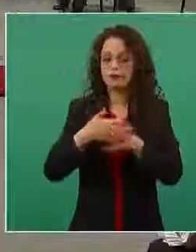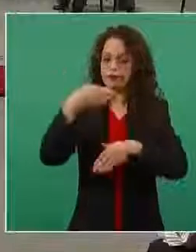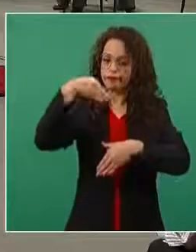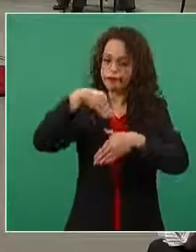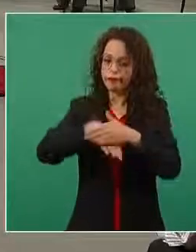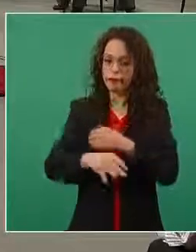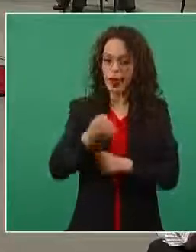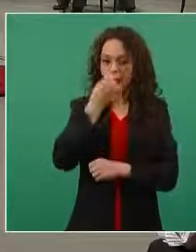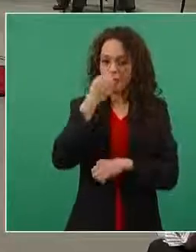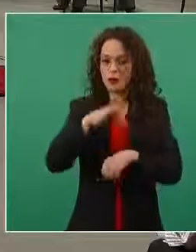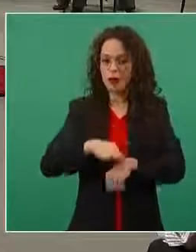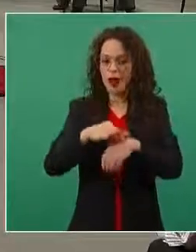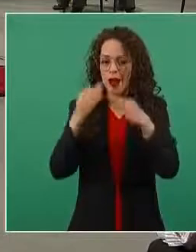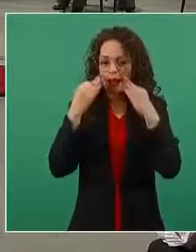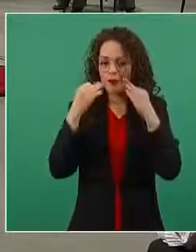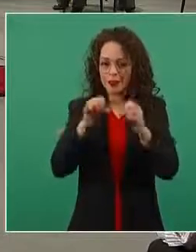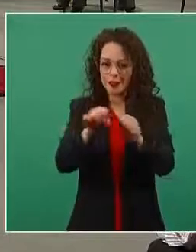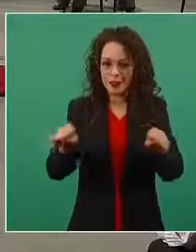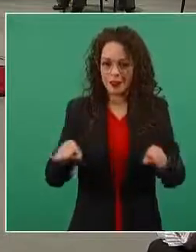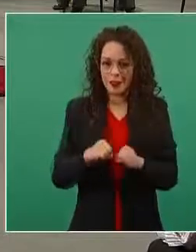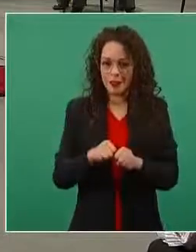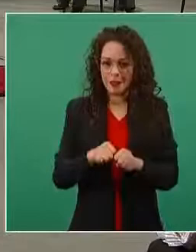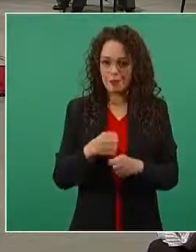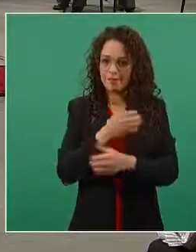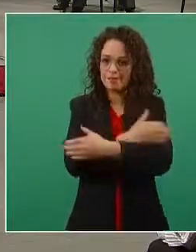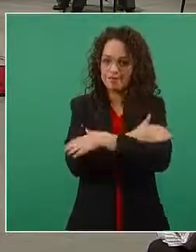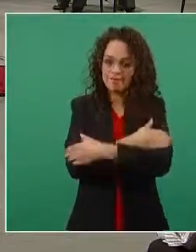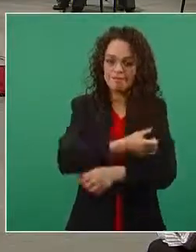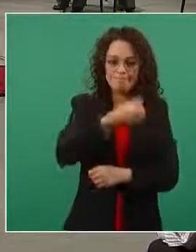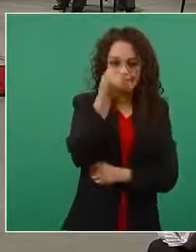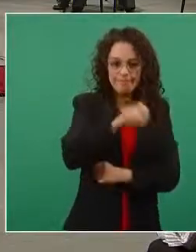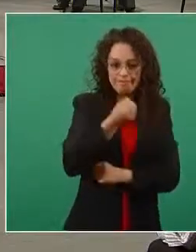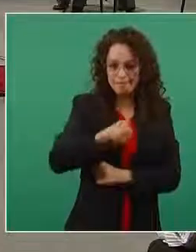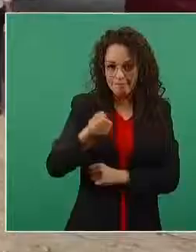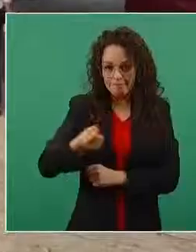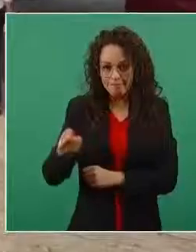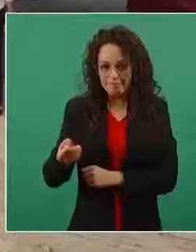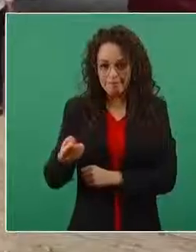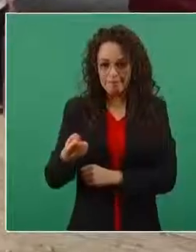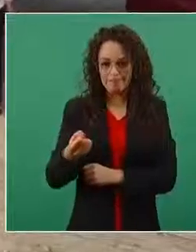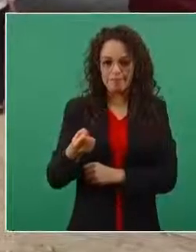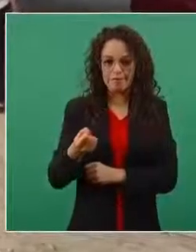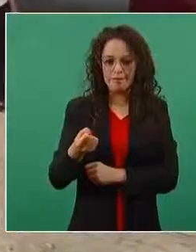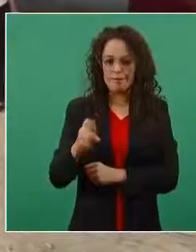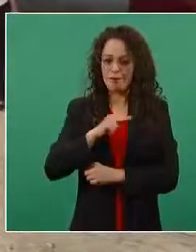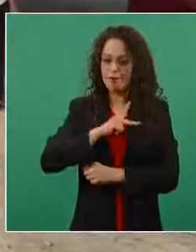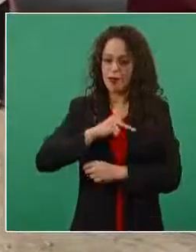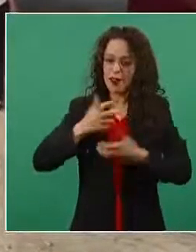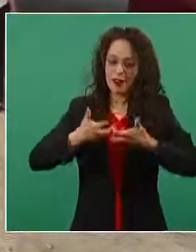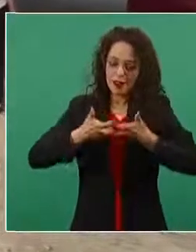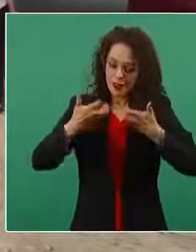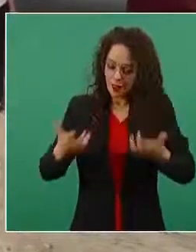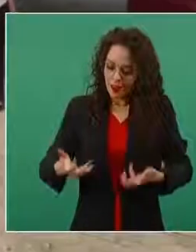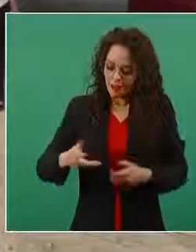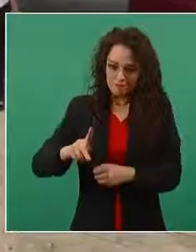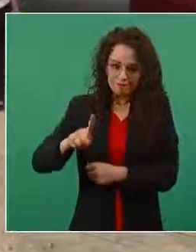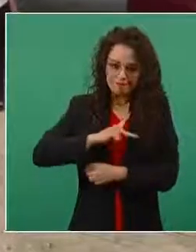presenciales. Un abrazo y un saludo allá a mi tierra, a mi agua.